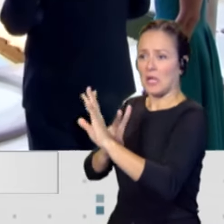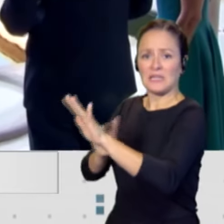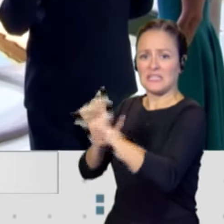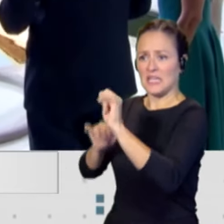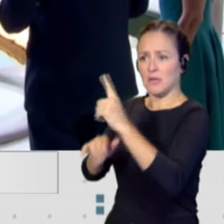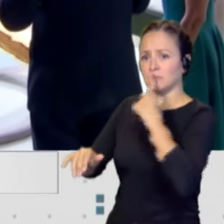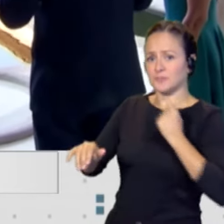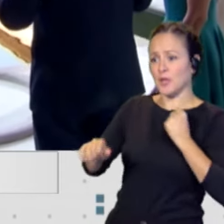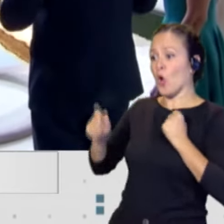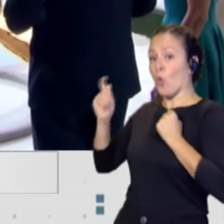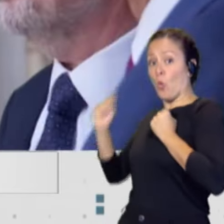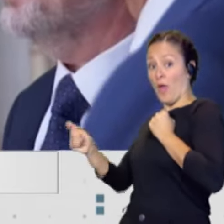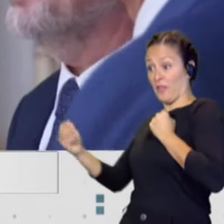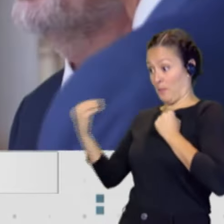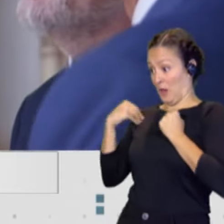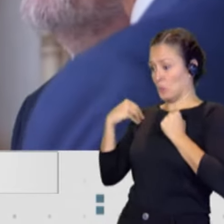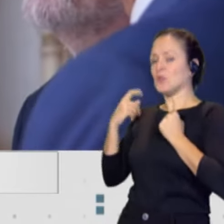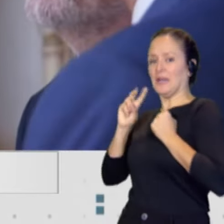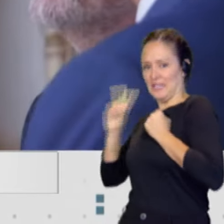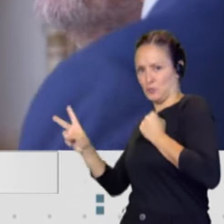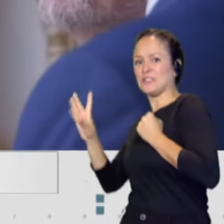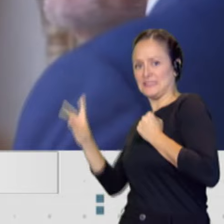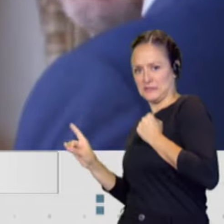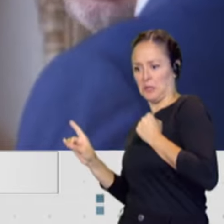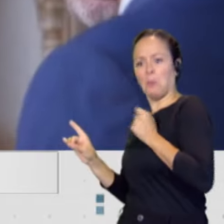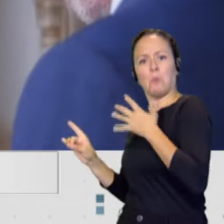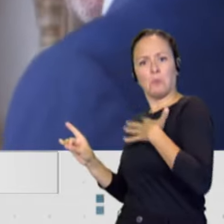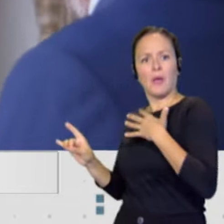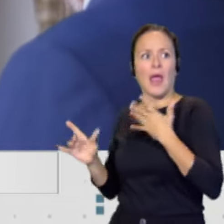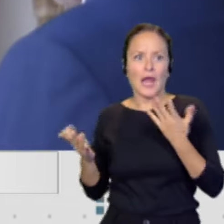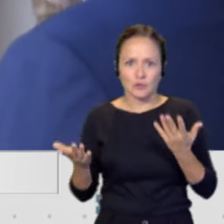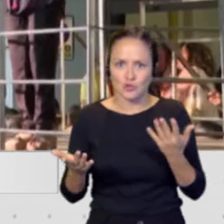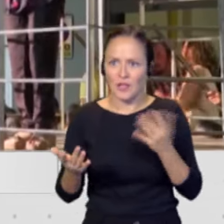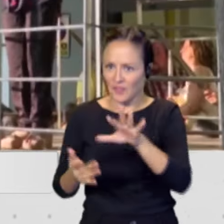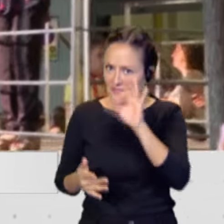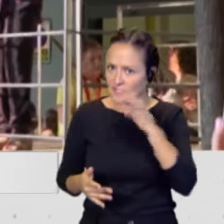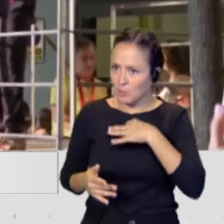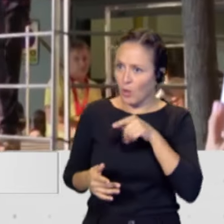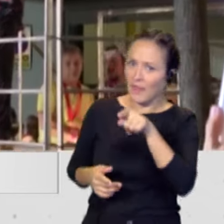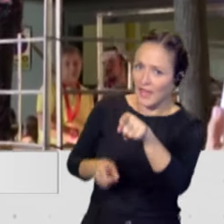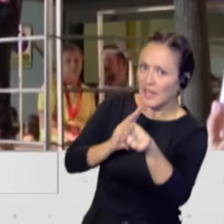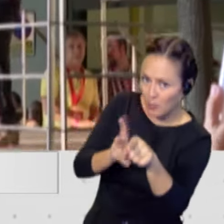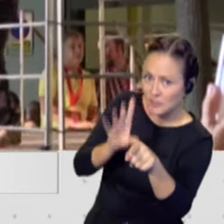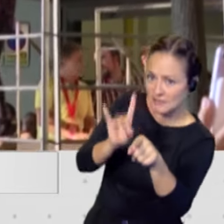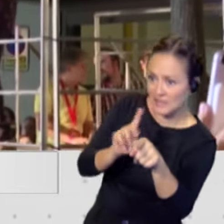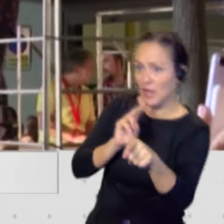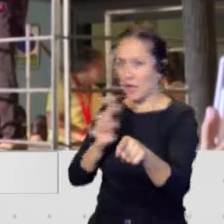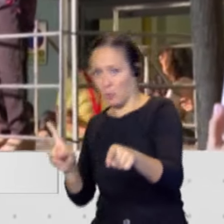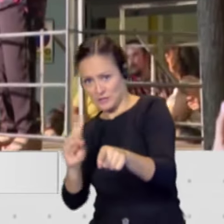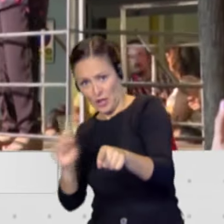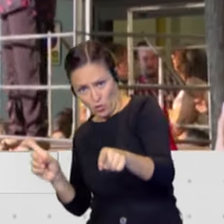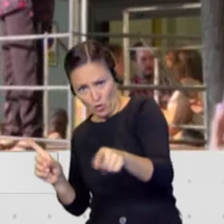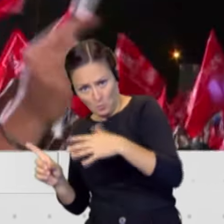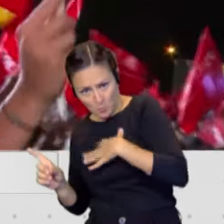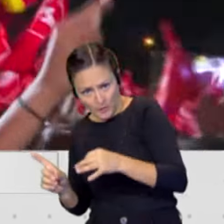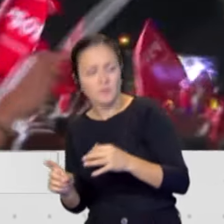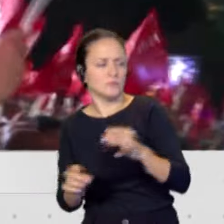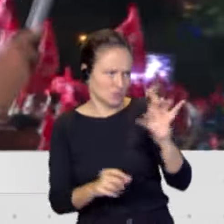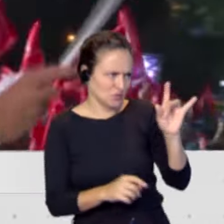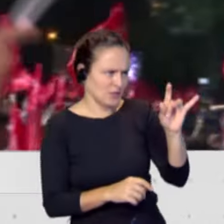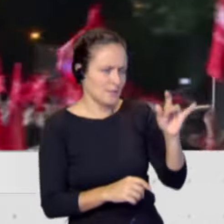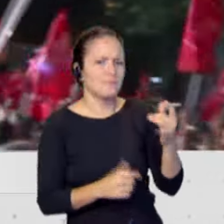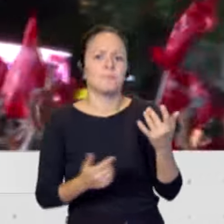preguntas del juez O sea que podría decidir A quién contesta Y a quién no eh se ha rechazado esa petición de de declarar por escrito la fiscalía